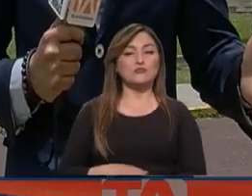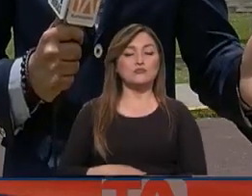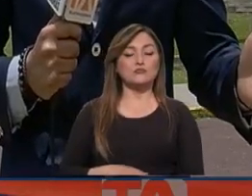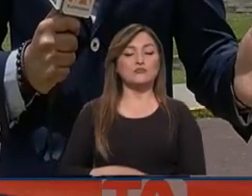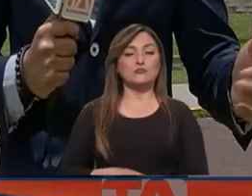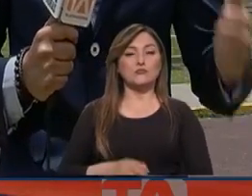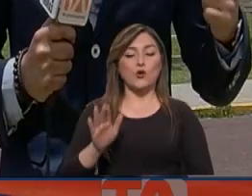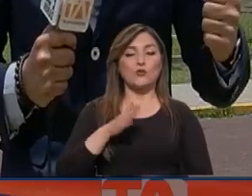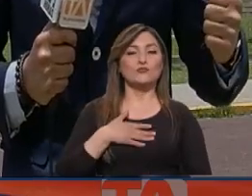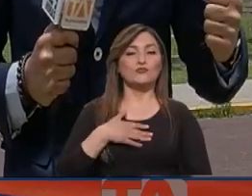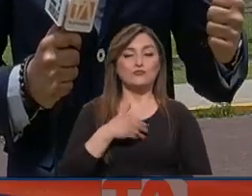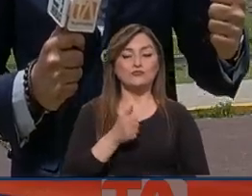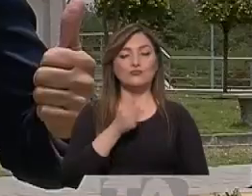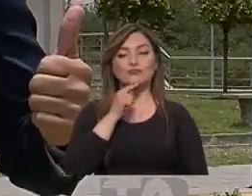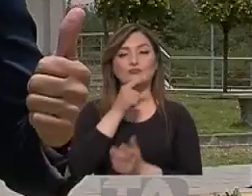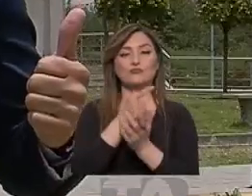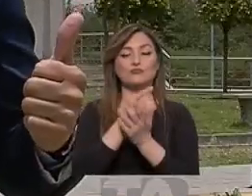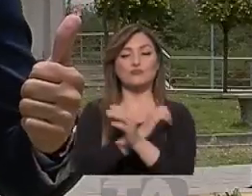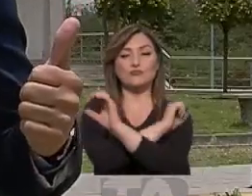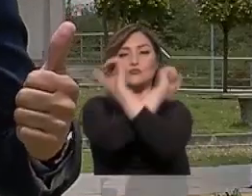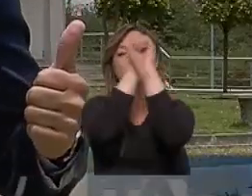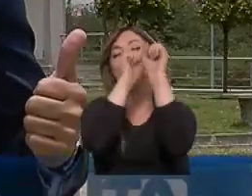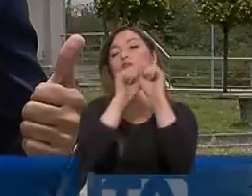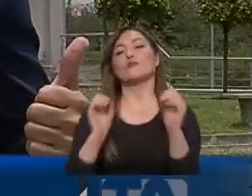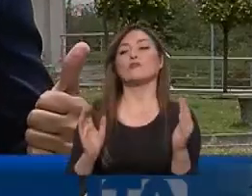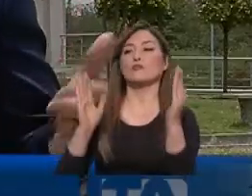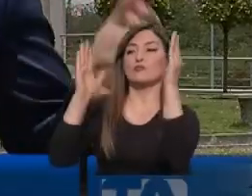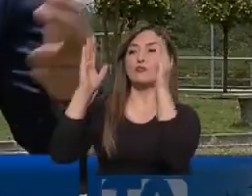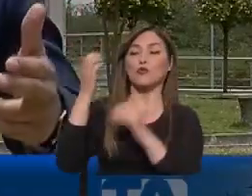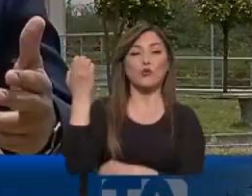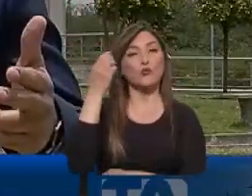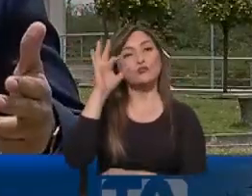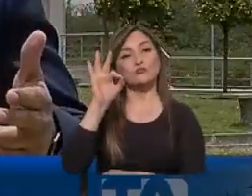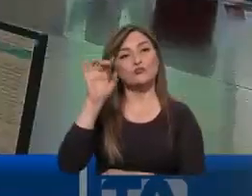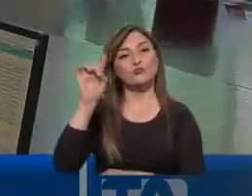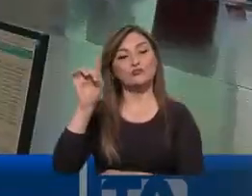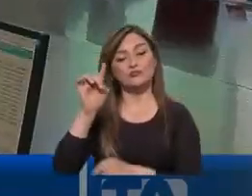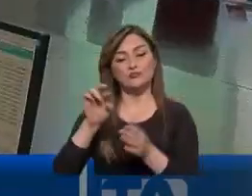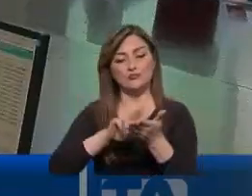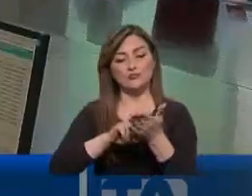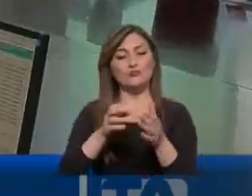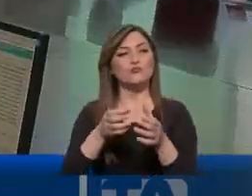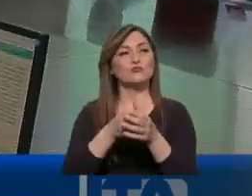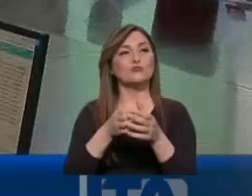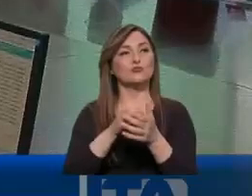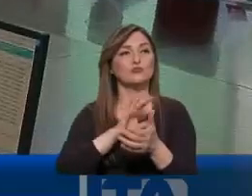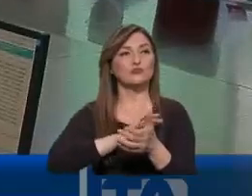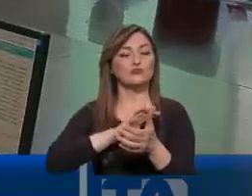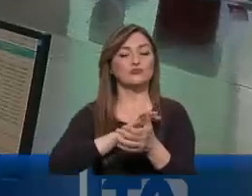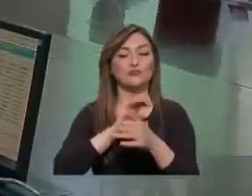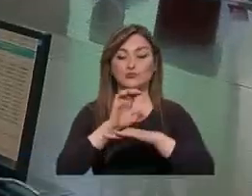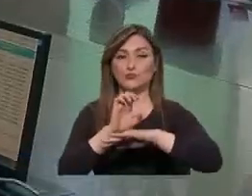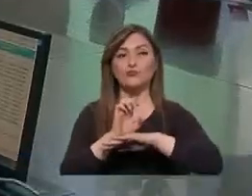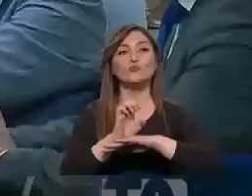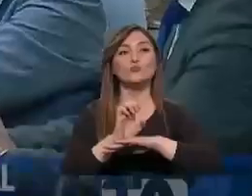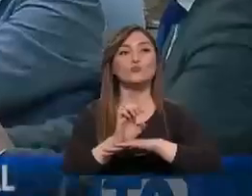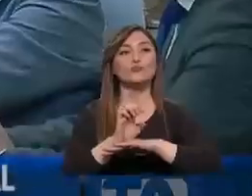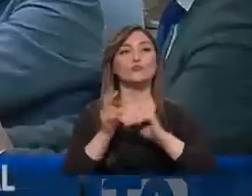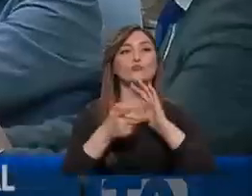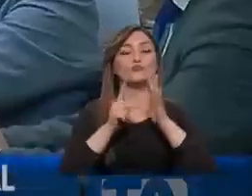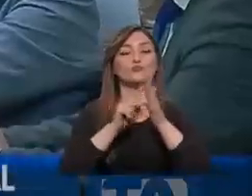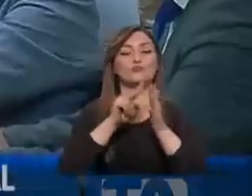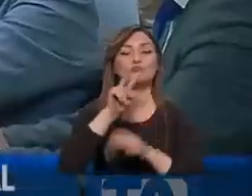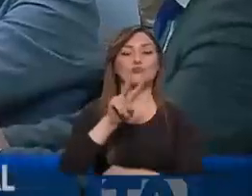Hola, ¿qué tal? Así es, esta mañana aquí en las instalaciones del EQ911 se reunió la Asociación de Municipalidades del Ecuador, que representa a